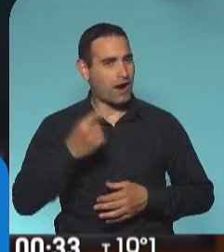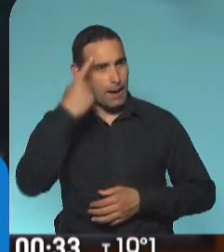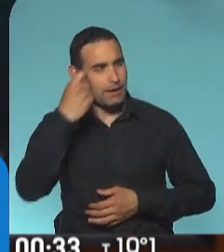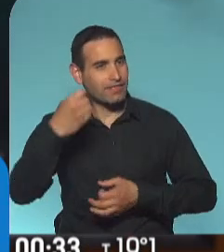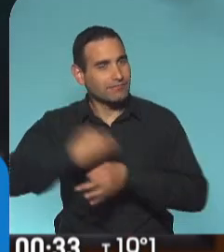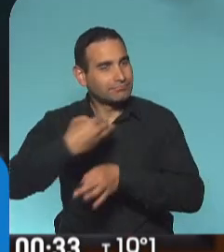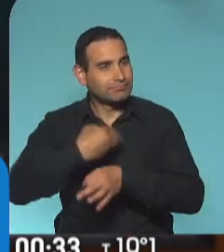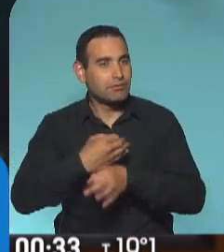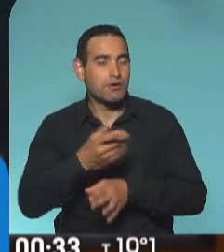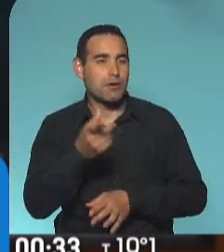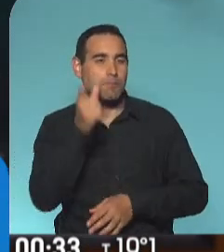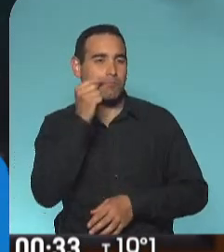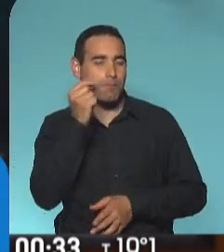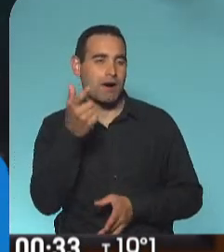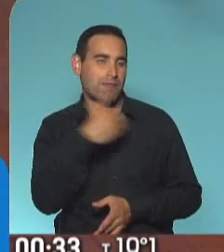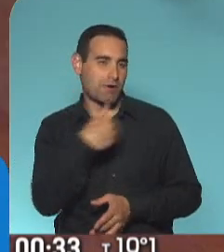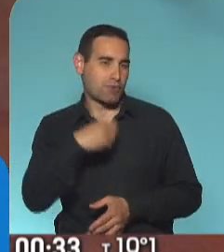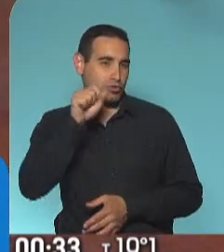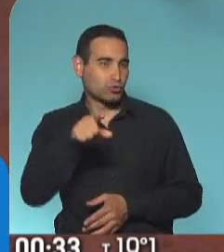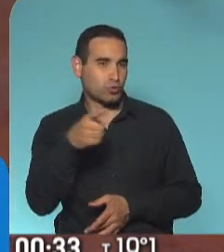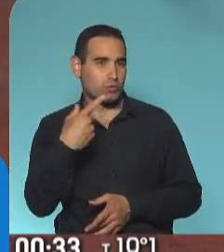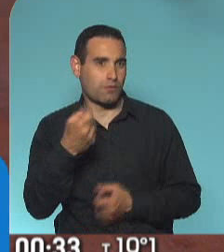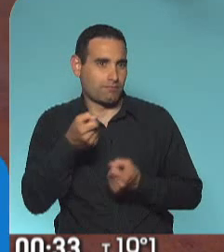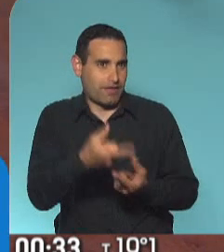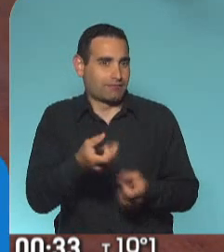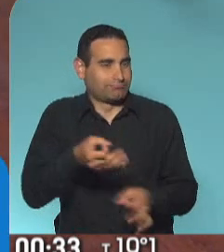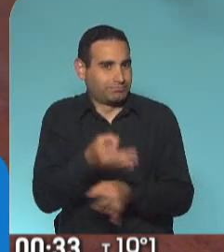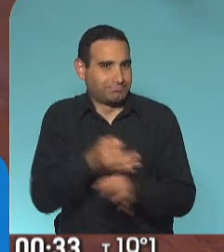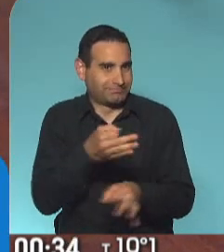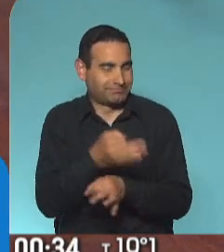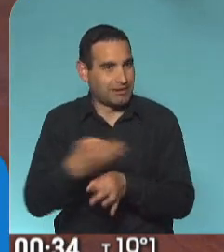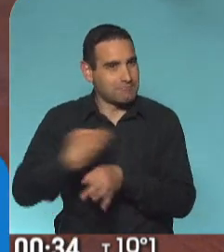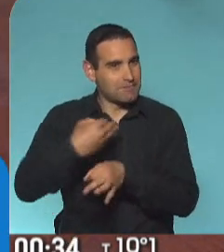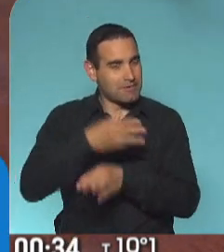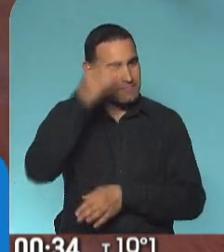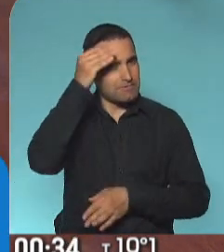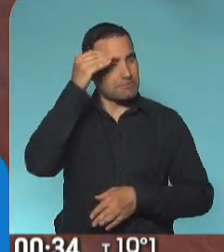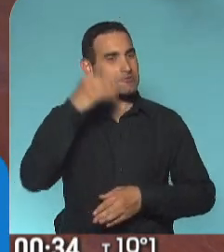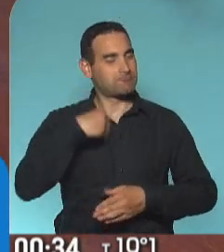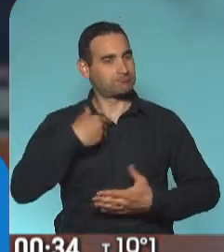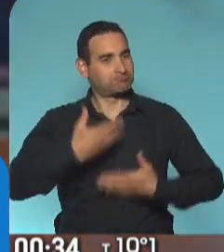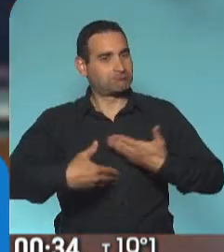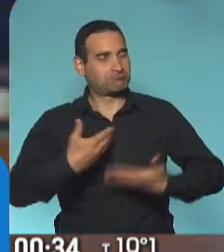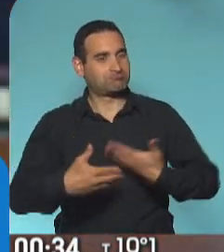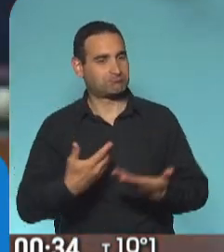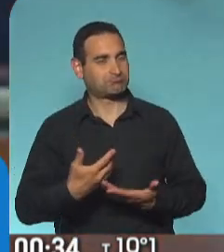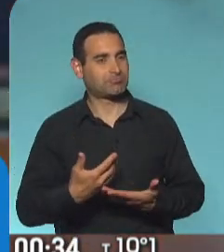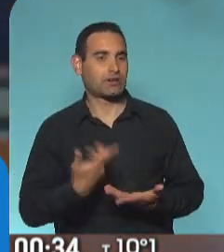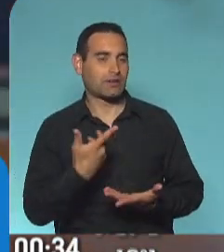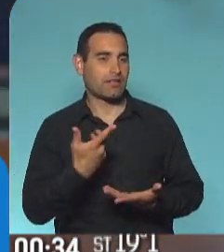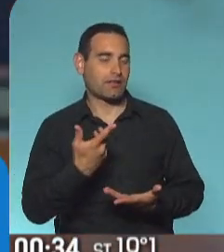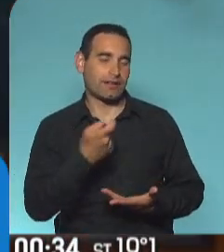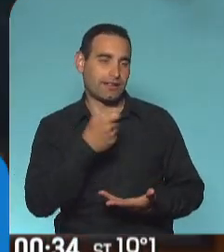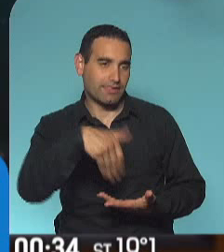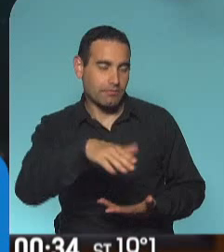sus padres Arístides y Mecha mucho le aportaron en ese sentido, para después de ocurrido la